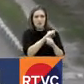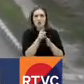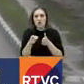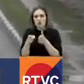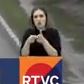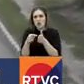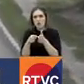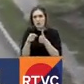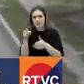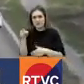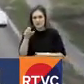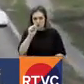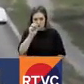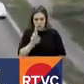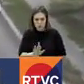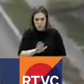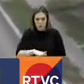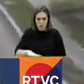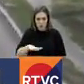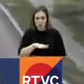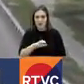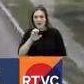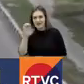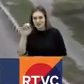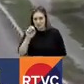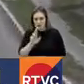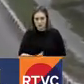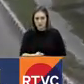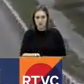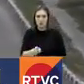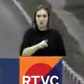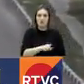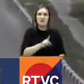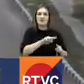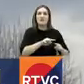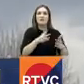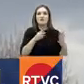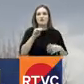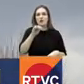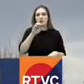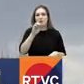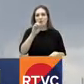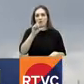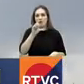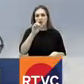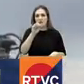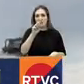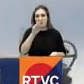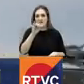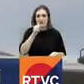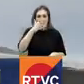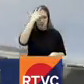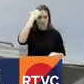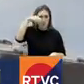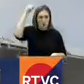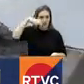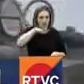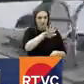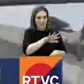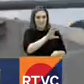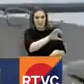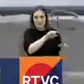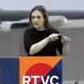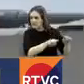este, al sur y hasta la región separatista prorrusa de Transnistria en Moldavia es el objetivo real y de fondo perseguido por